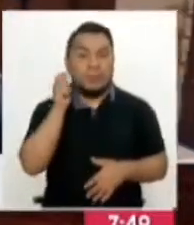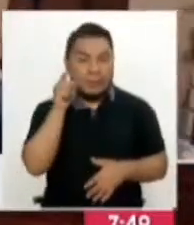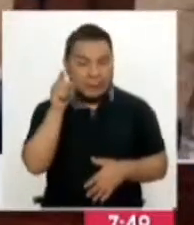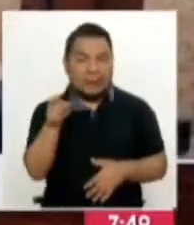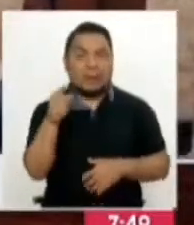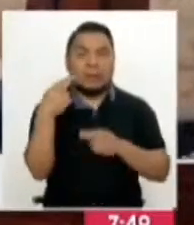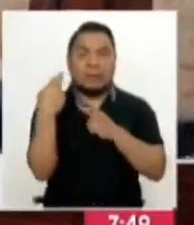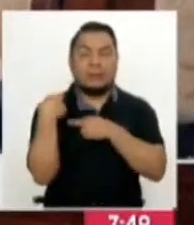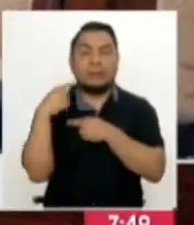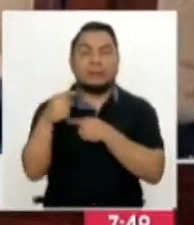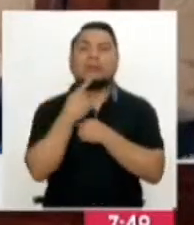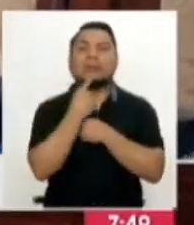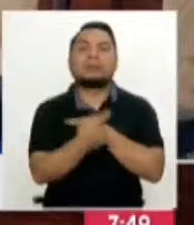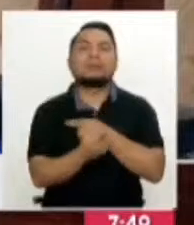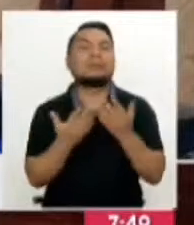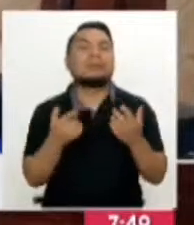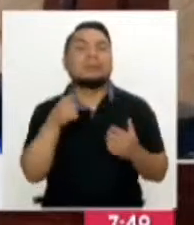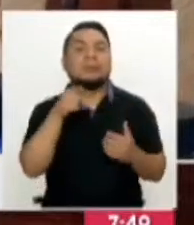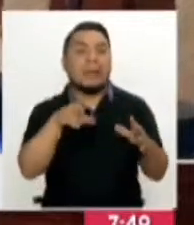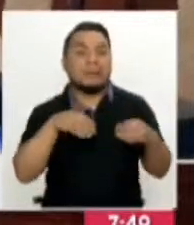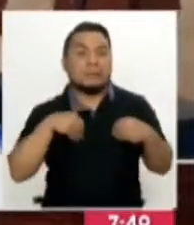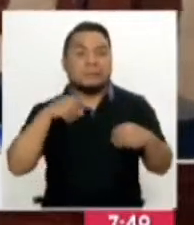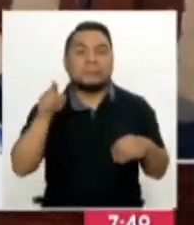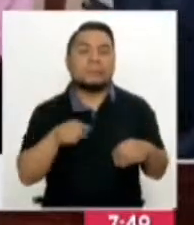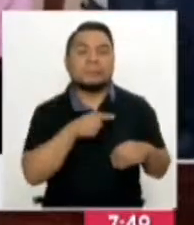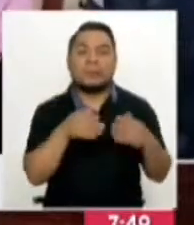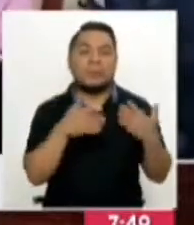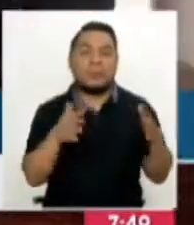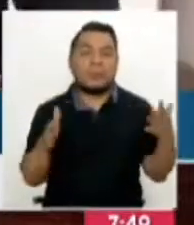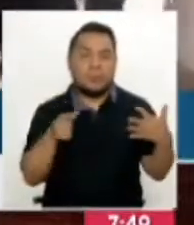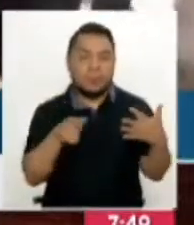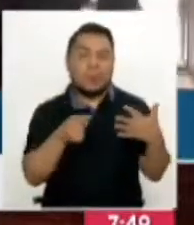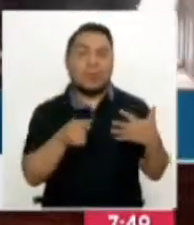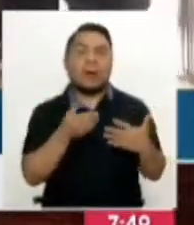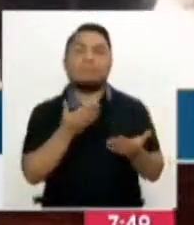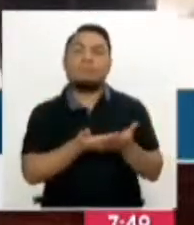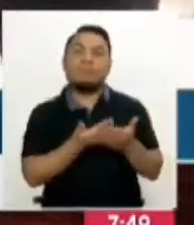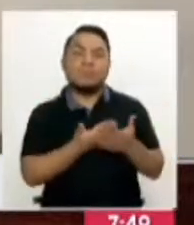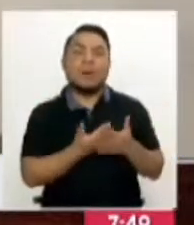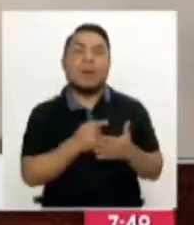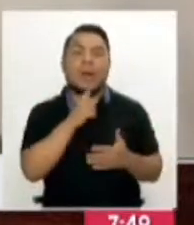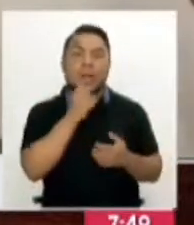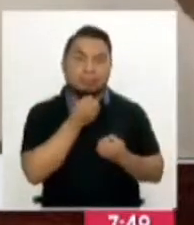juez el que termina determinando si se acepta o no cualquiera de estas condiciones. ¿Es así?